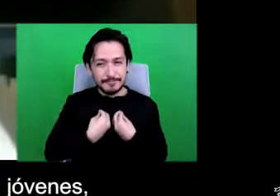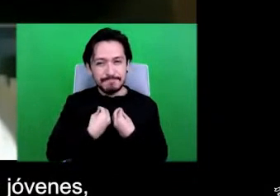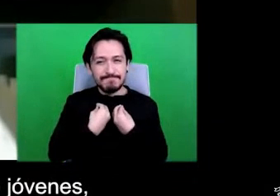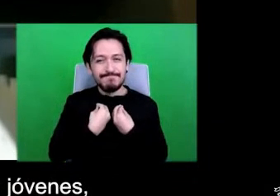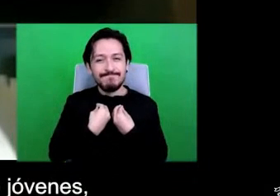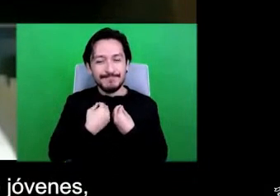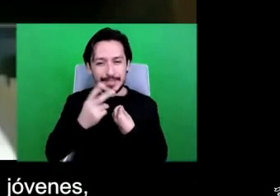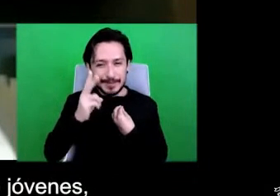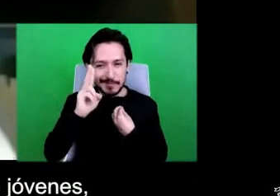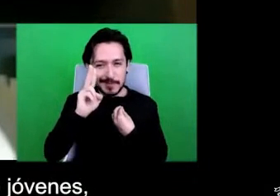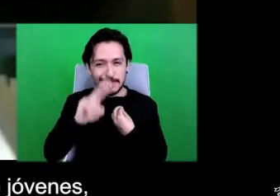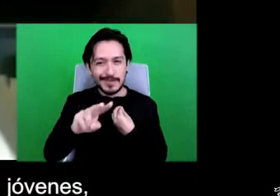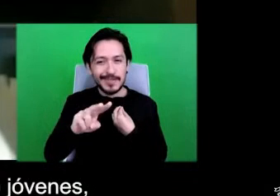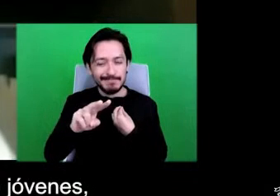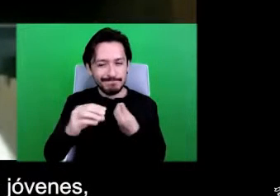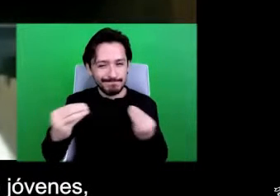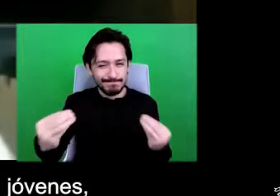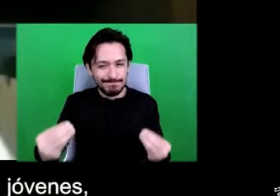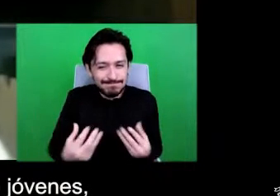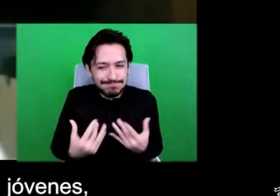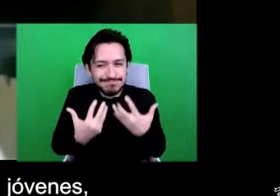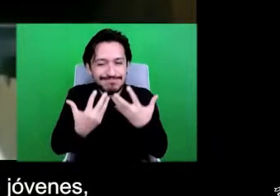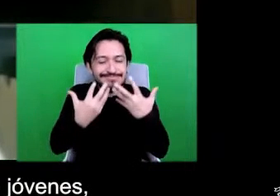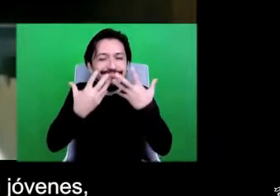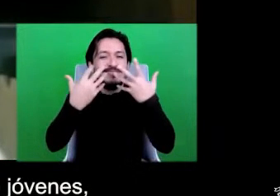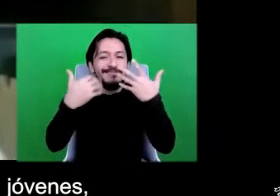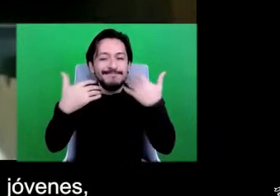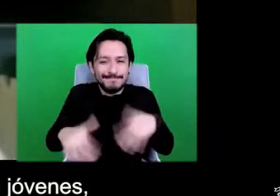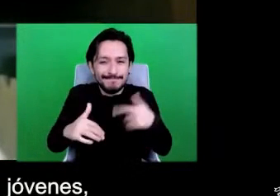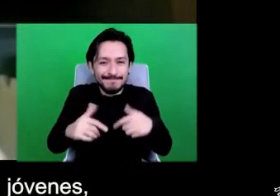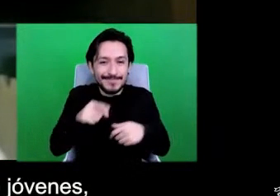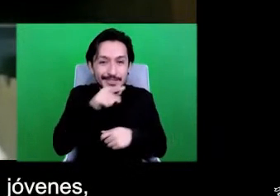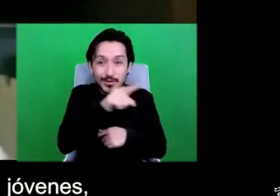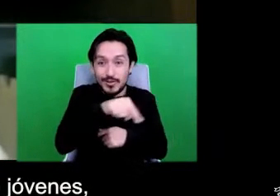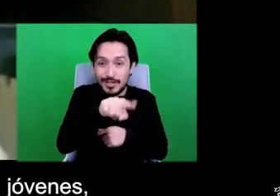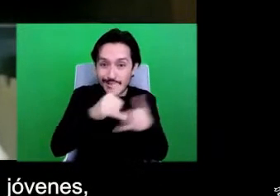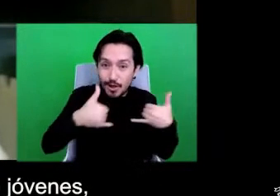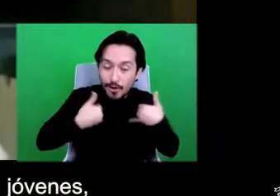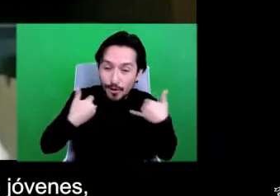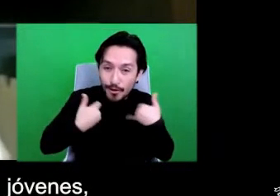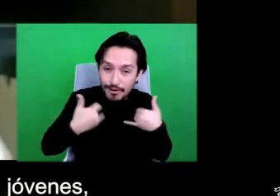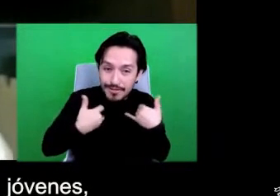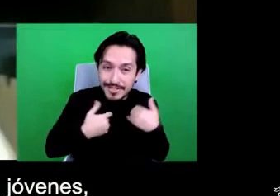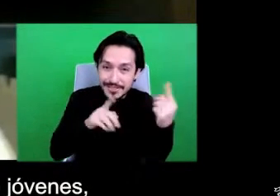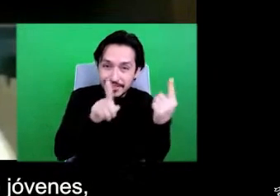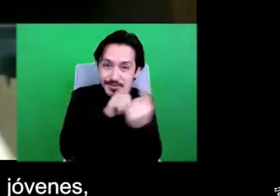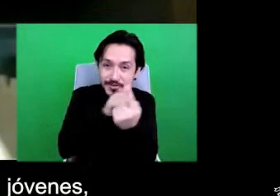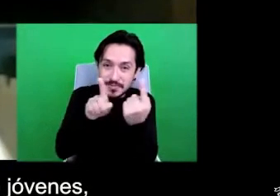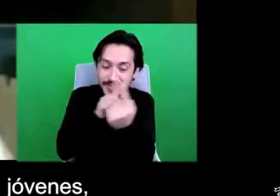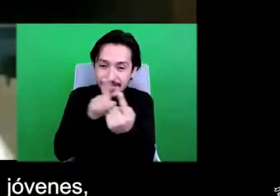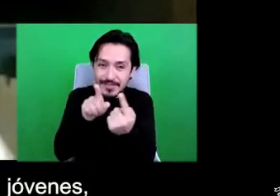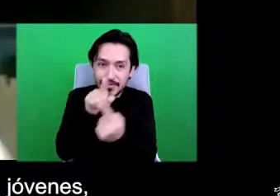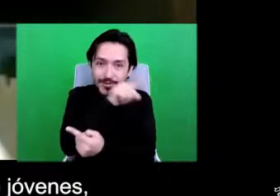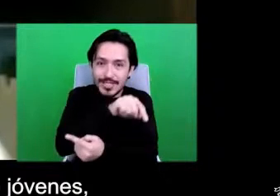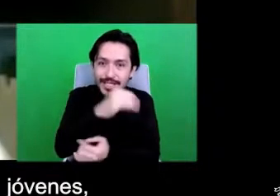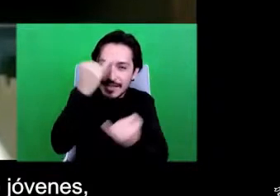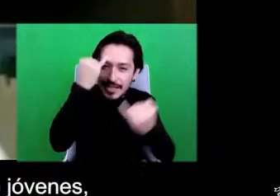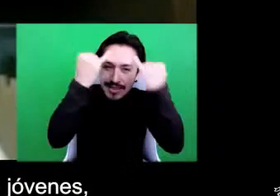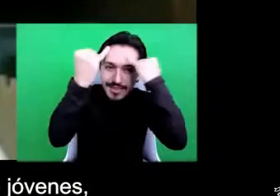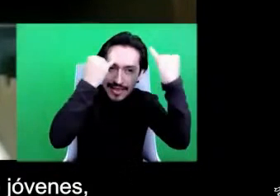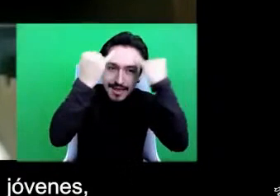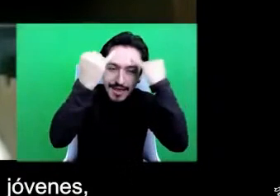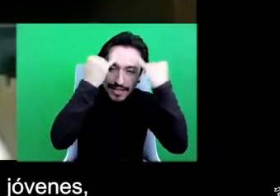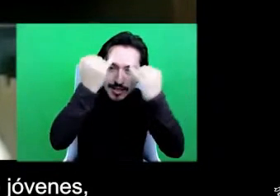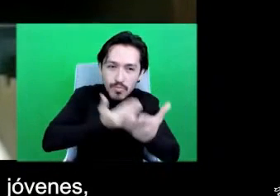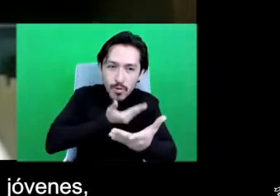un reto para mí estar con ustedes como jóvenes y con ideas y propuestas nuevas